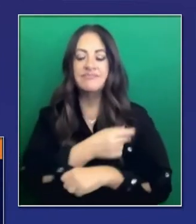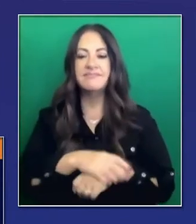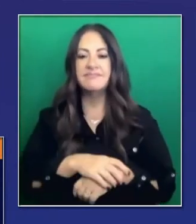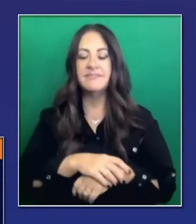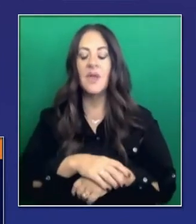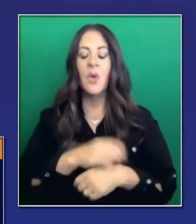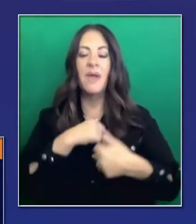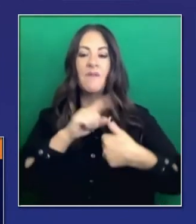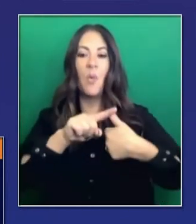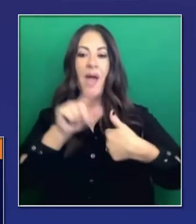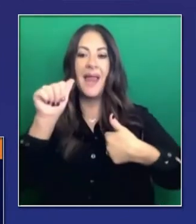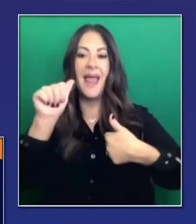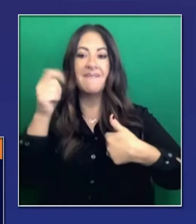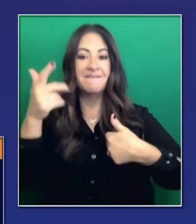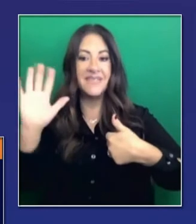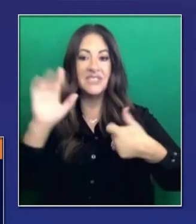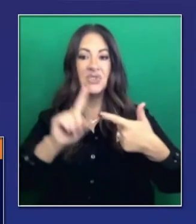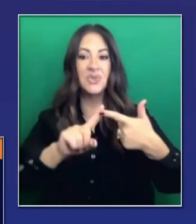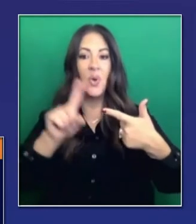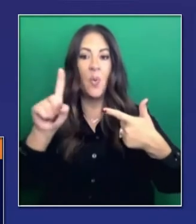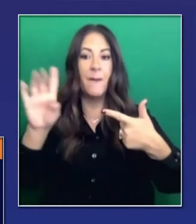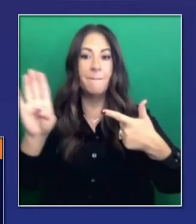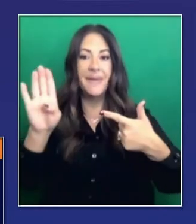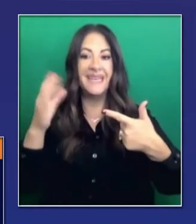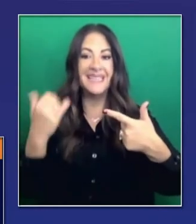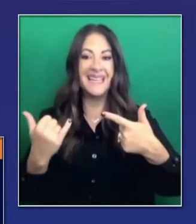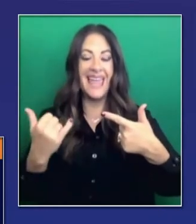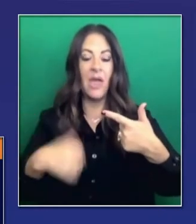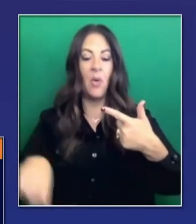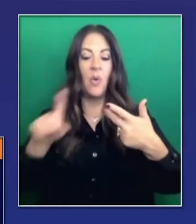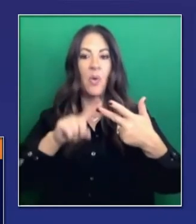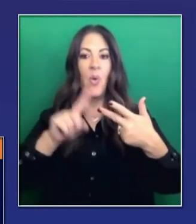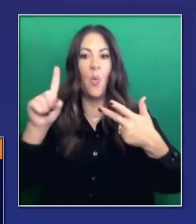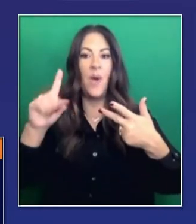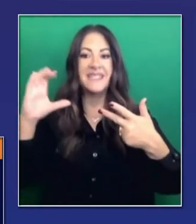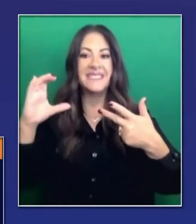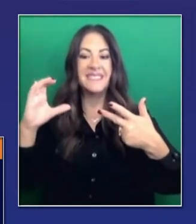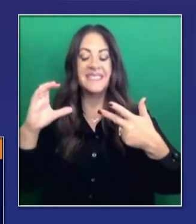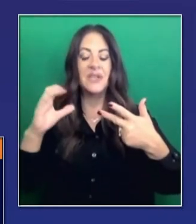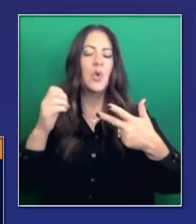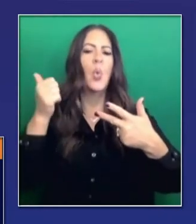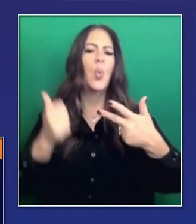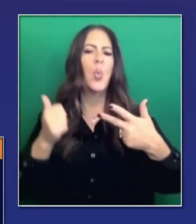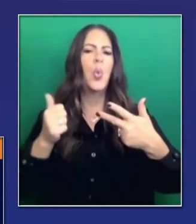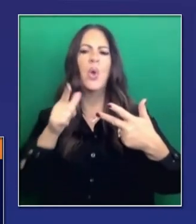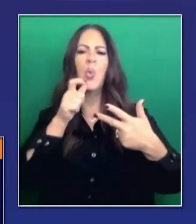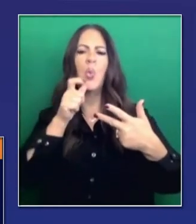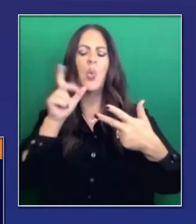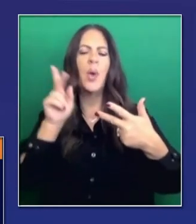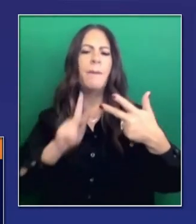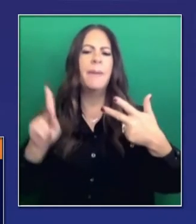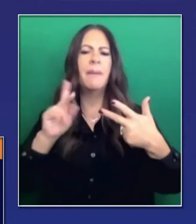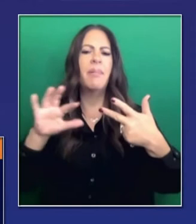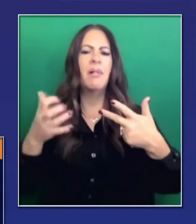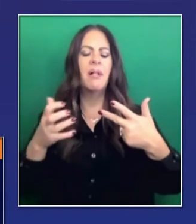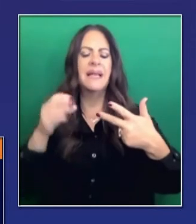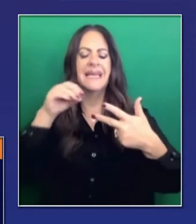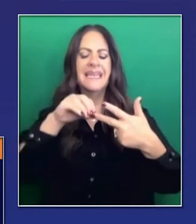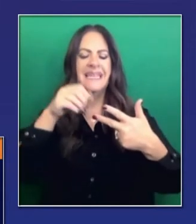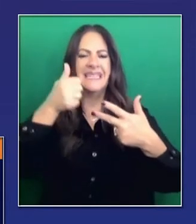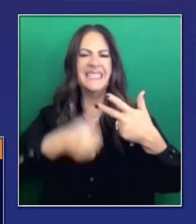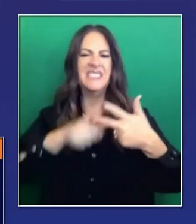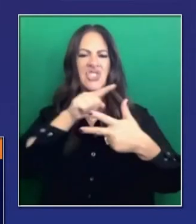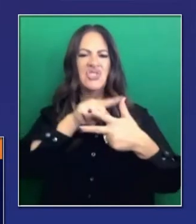asesor sobre el plan 1C, que es un grupo más amplio de personas que recibirán la